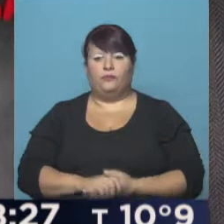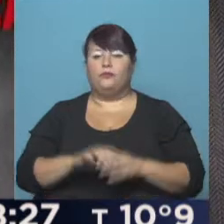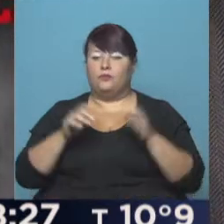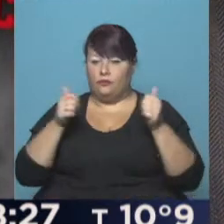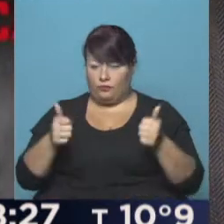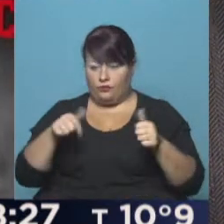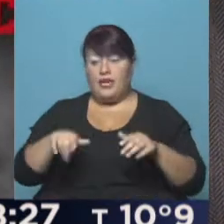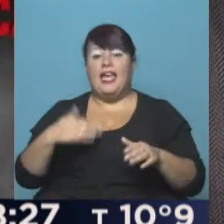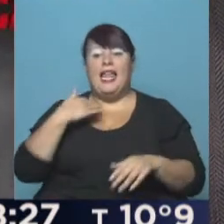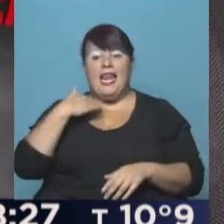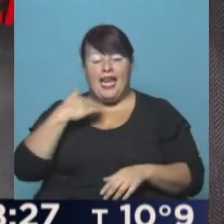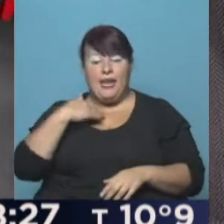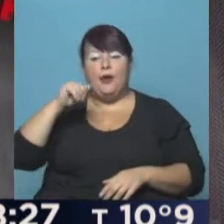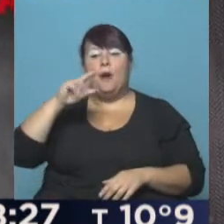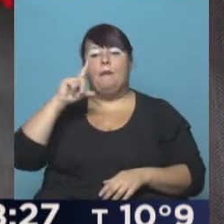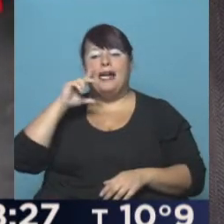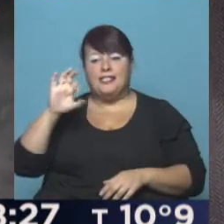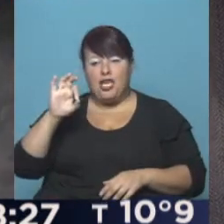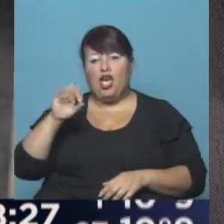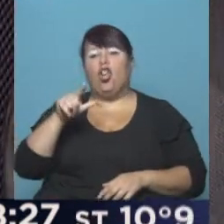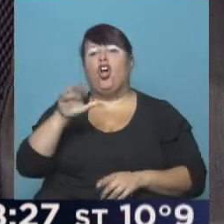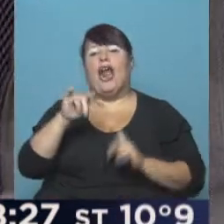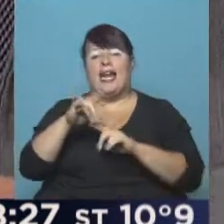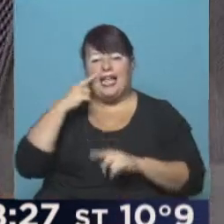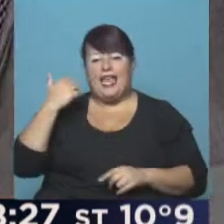Bueno, bien, aquí está el libro de Marcelo Larraqui, Argentina,